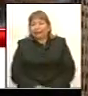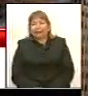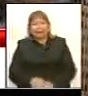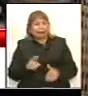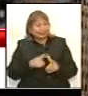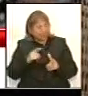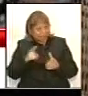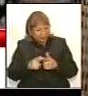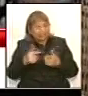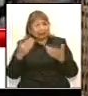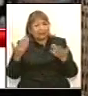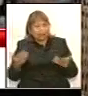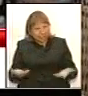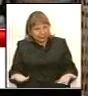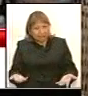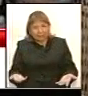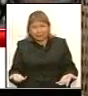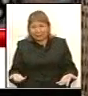Entonces, hay...